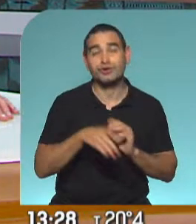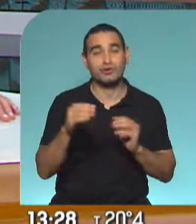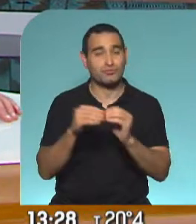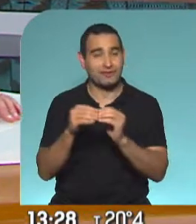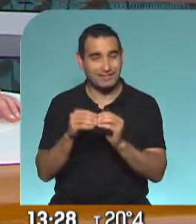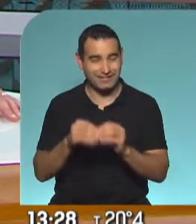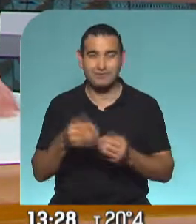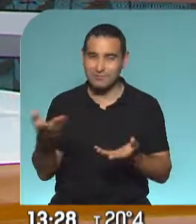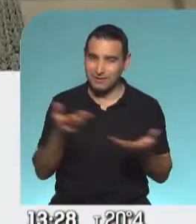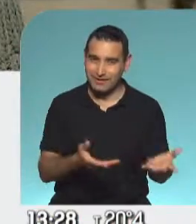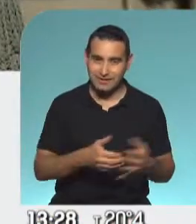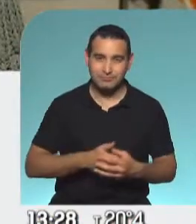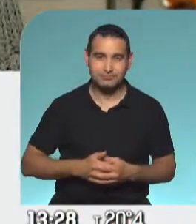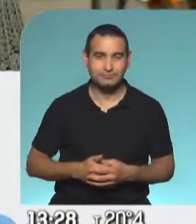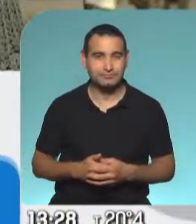Fabi, bienvenida.